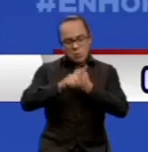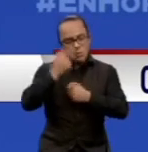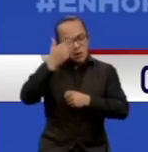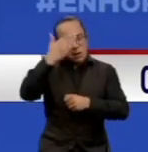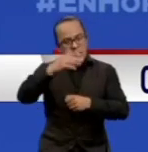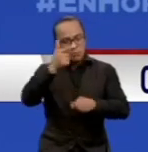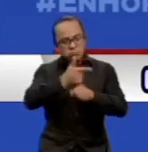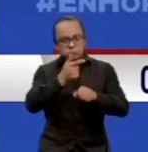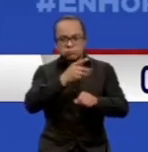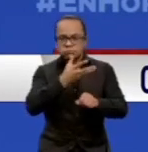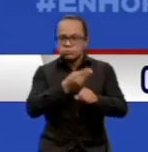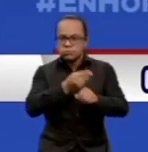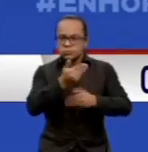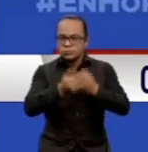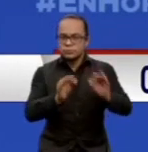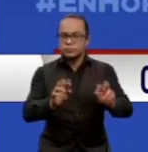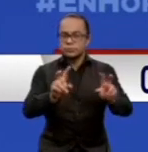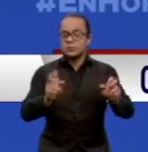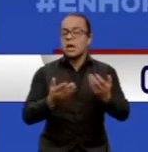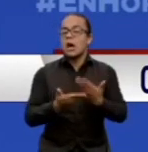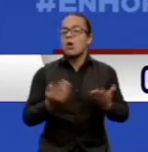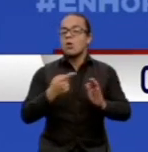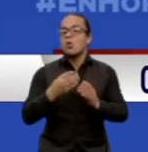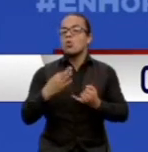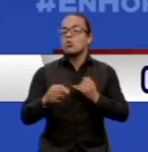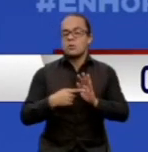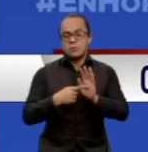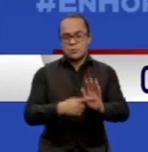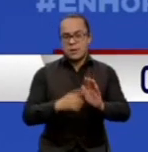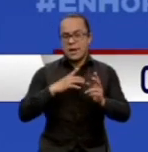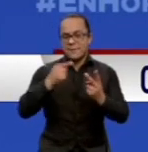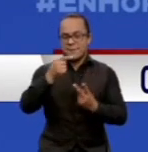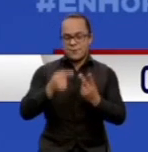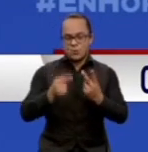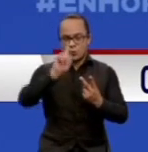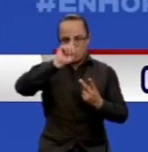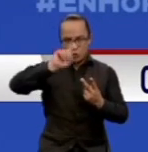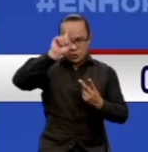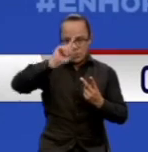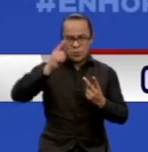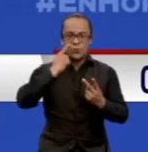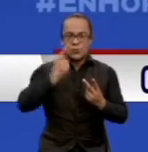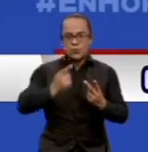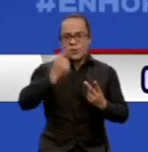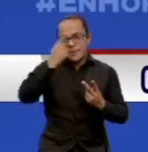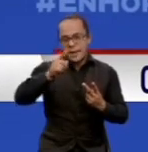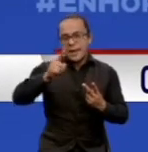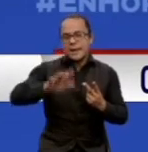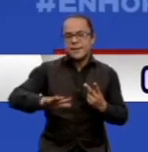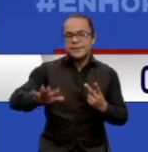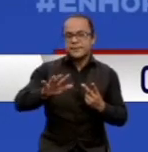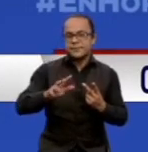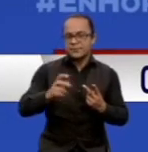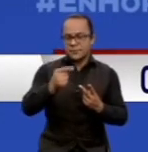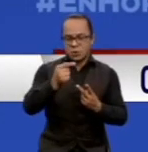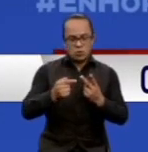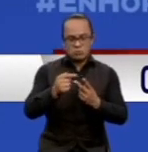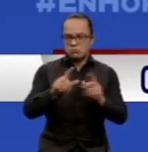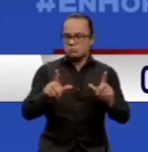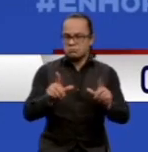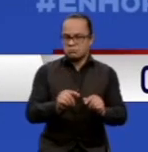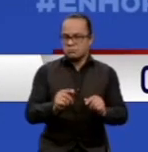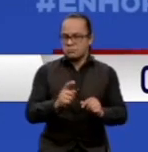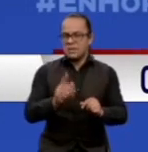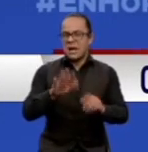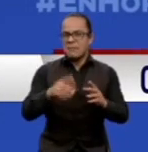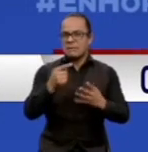Y te voy a dejar, los voy a dejar con dos sugerencias, dos estrategias, dos, de normal les